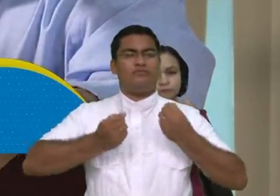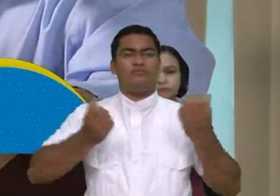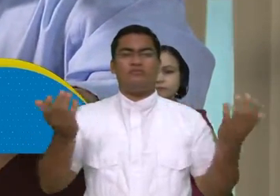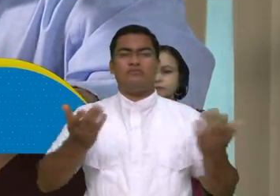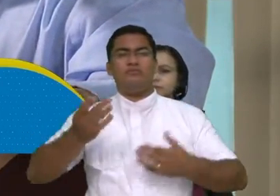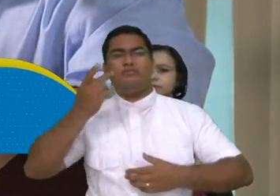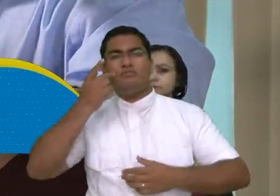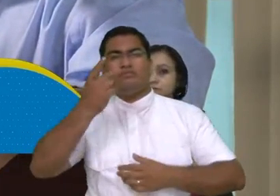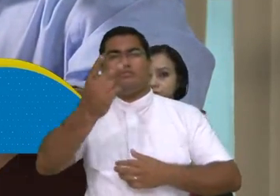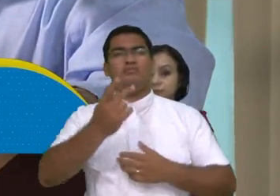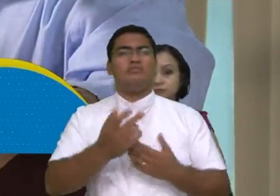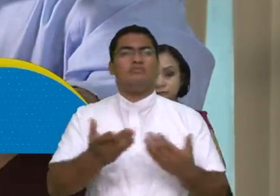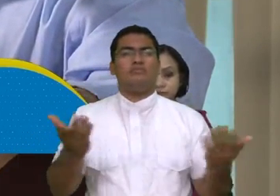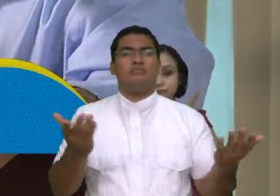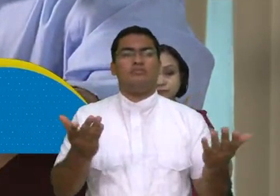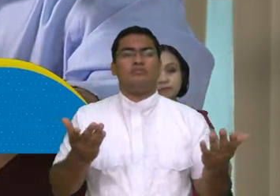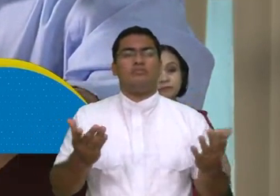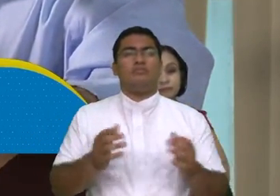visión.